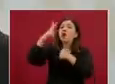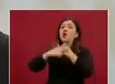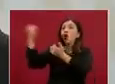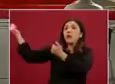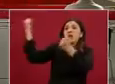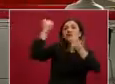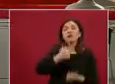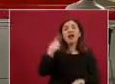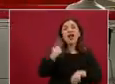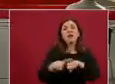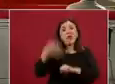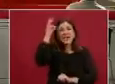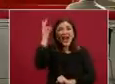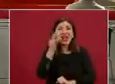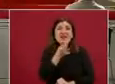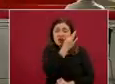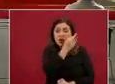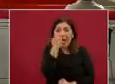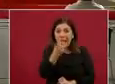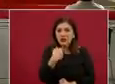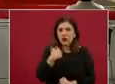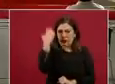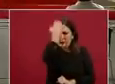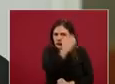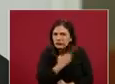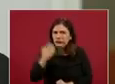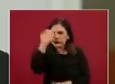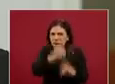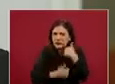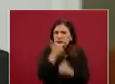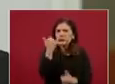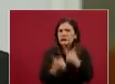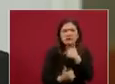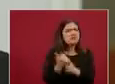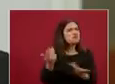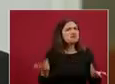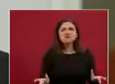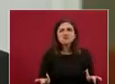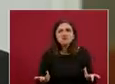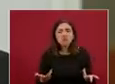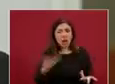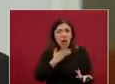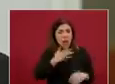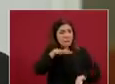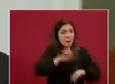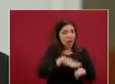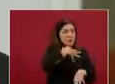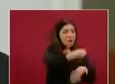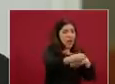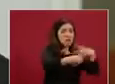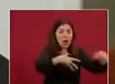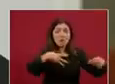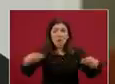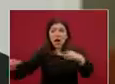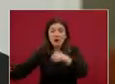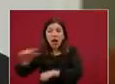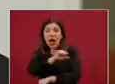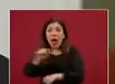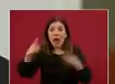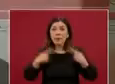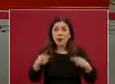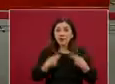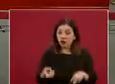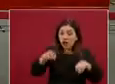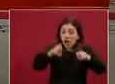Ahí estuvimos analizando las situaciones, no hubo casos secundarios de las personas que